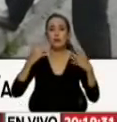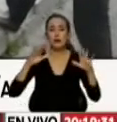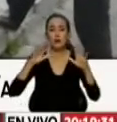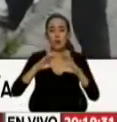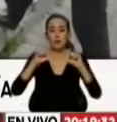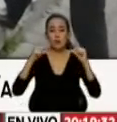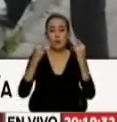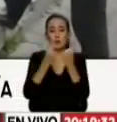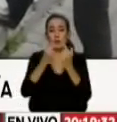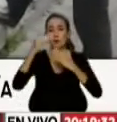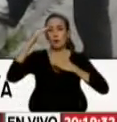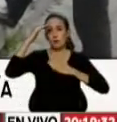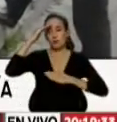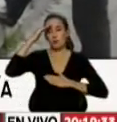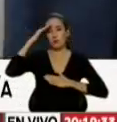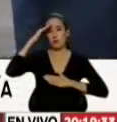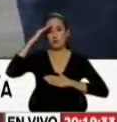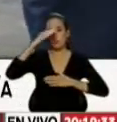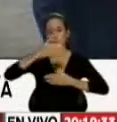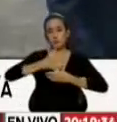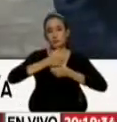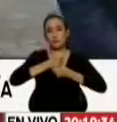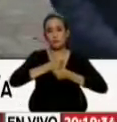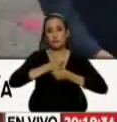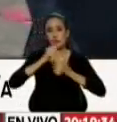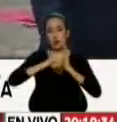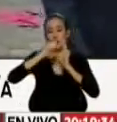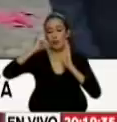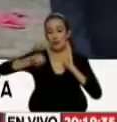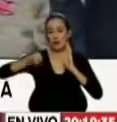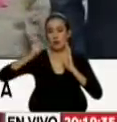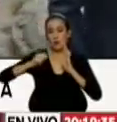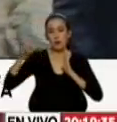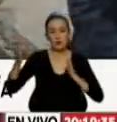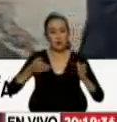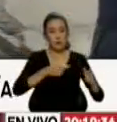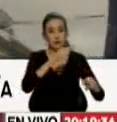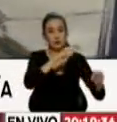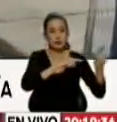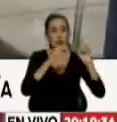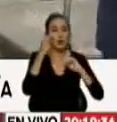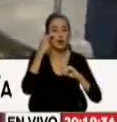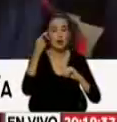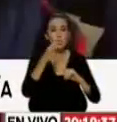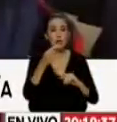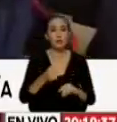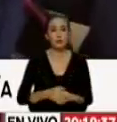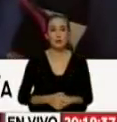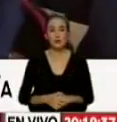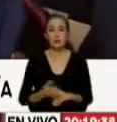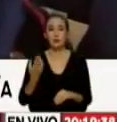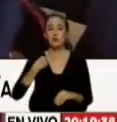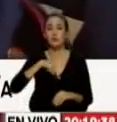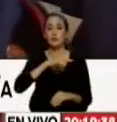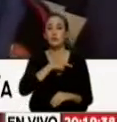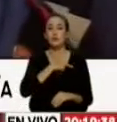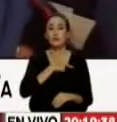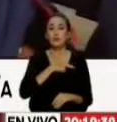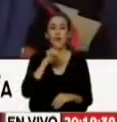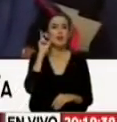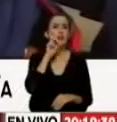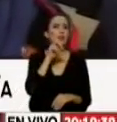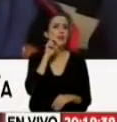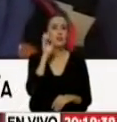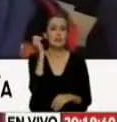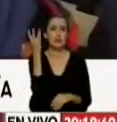policial garantizó la seguridad en el lugar. El juez Farid Manosalvas escuchó las pruebas de las partes. Nosotros, los negros, no